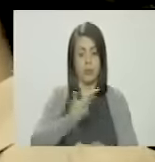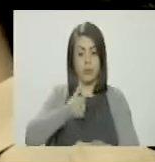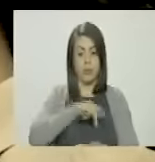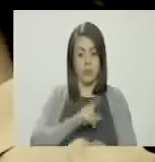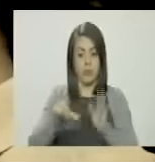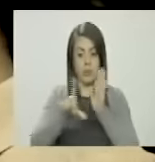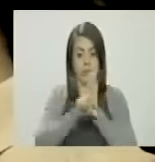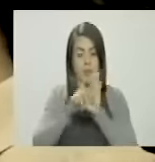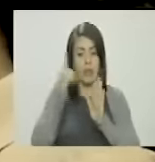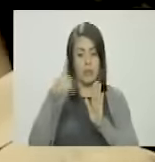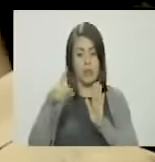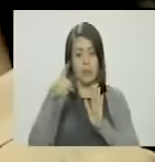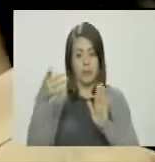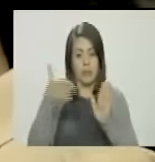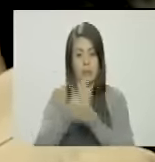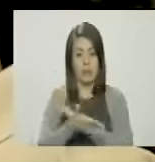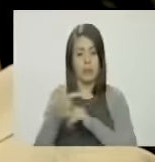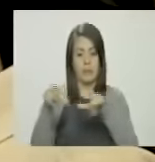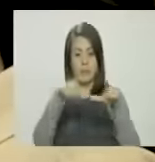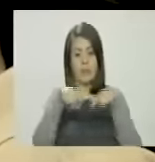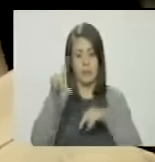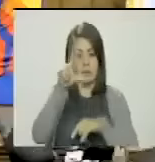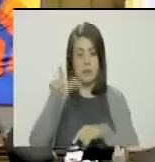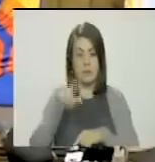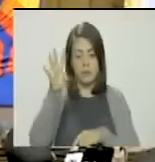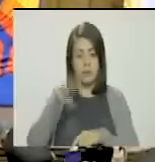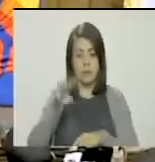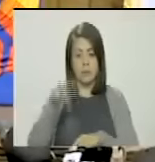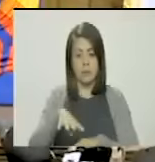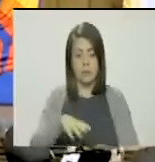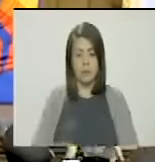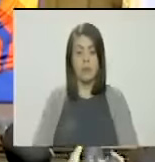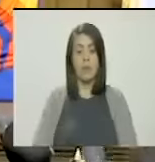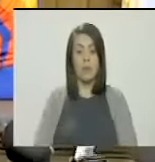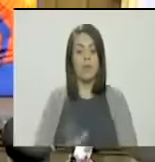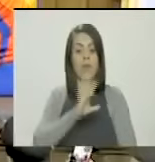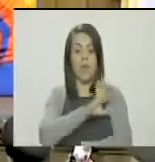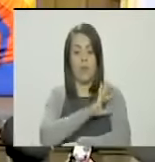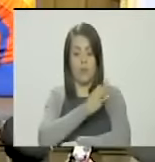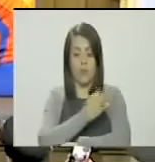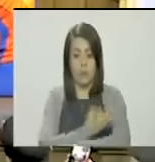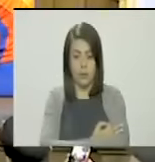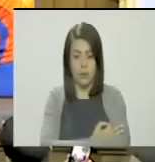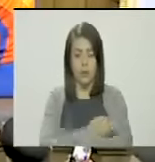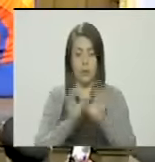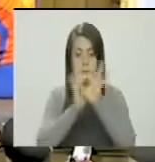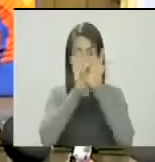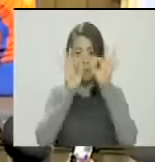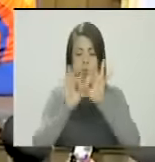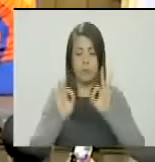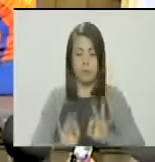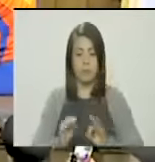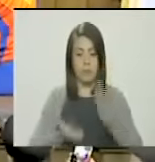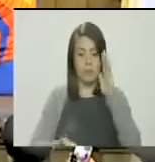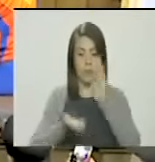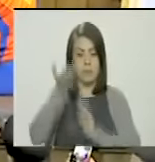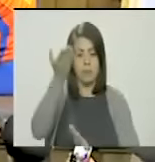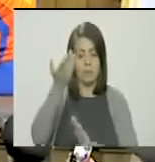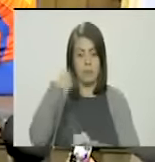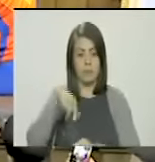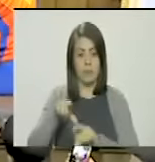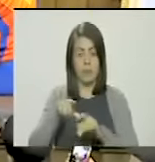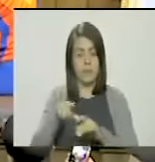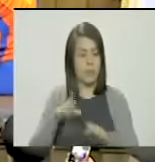nuestros legítimos derechos sobre el territorio de la Guayana Esequiba y fortalecer las estrategias de superación de